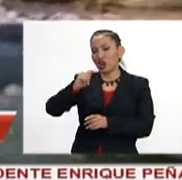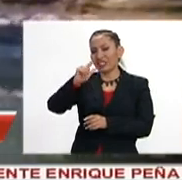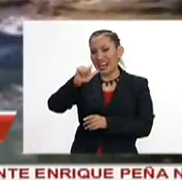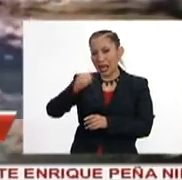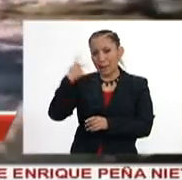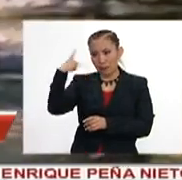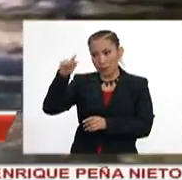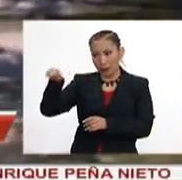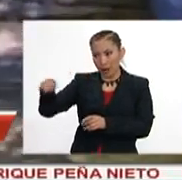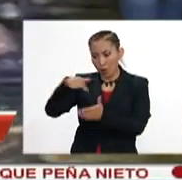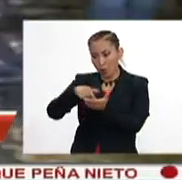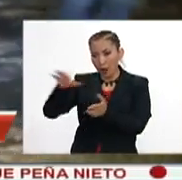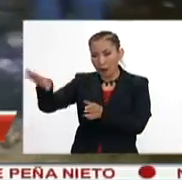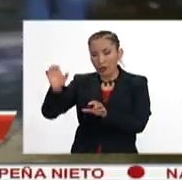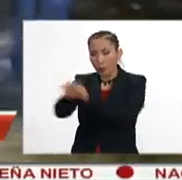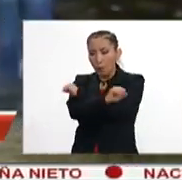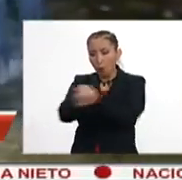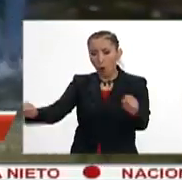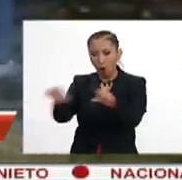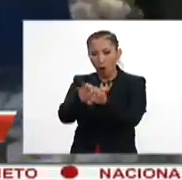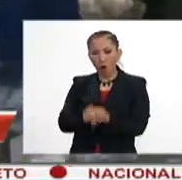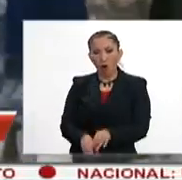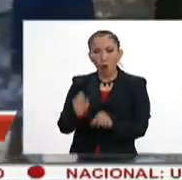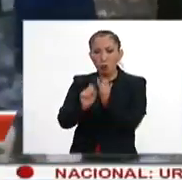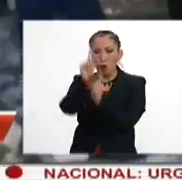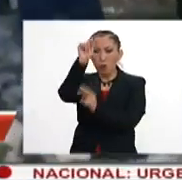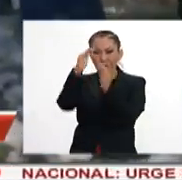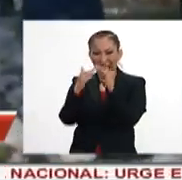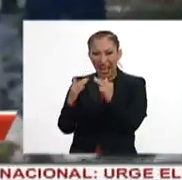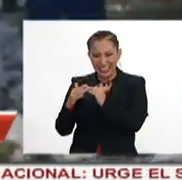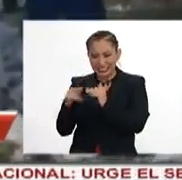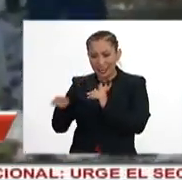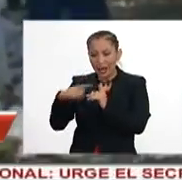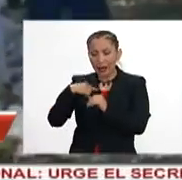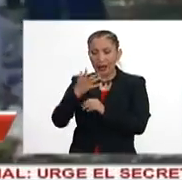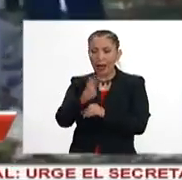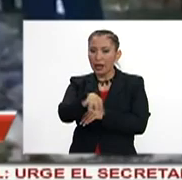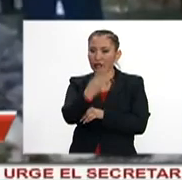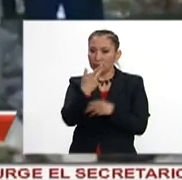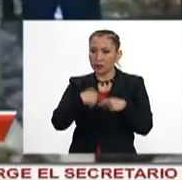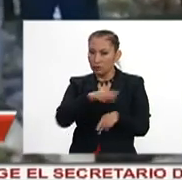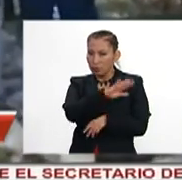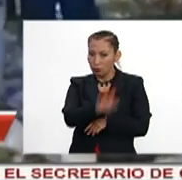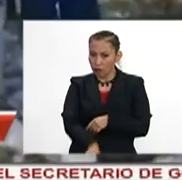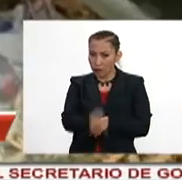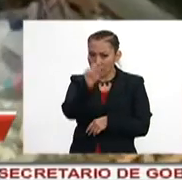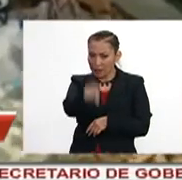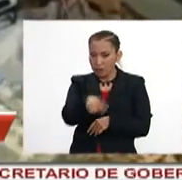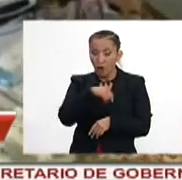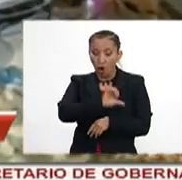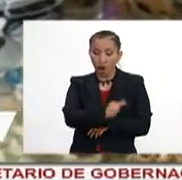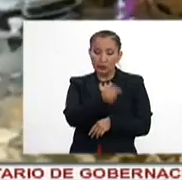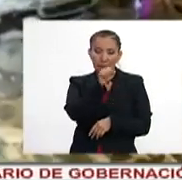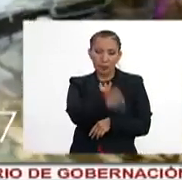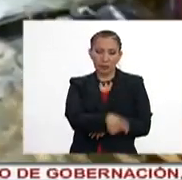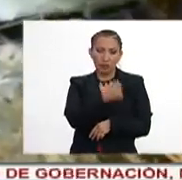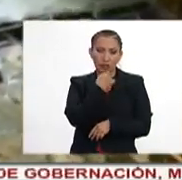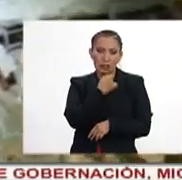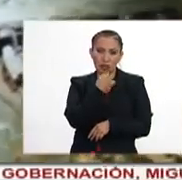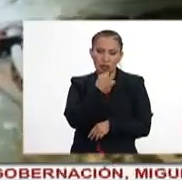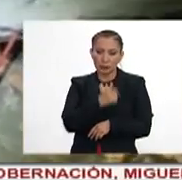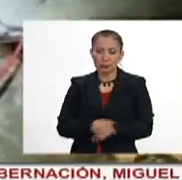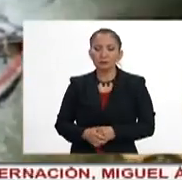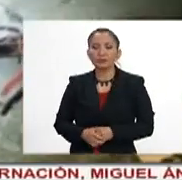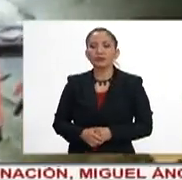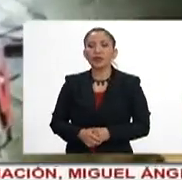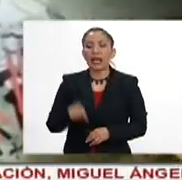en Puebla, donde la explosión de un depósito de fuego pirotécnicos dejó un saldo de 14 personas muertas, de las cuales 11 eran menores de